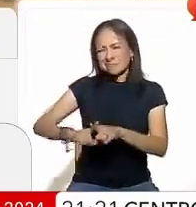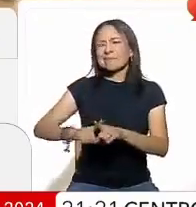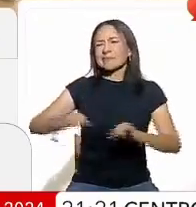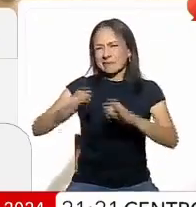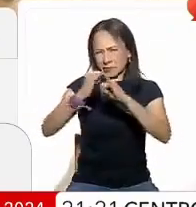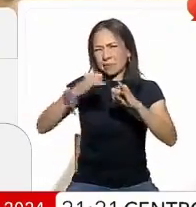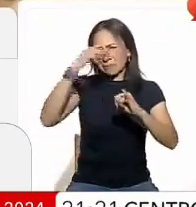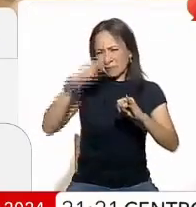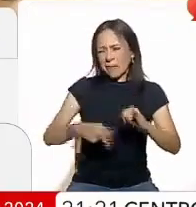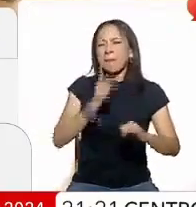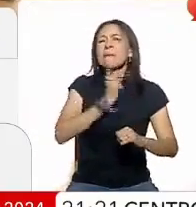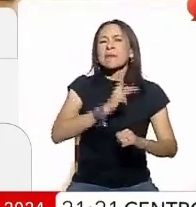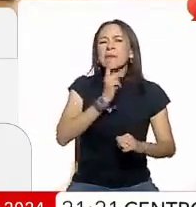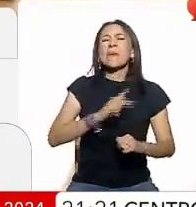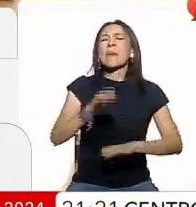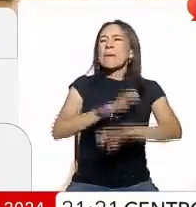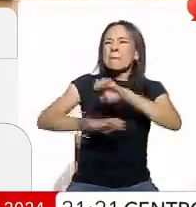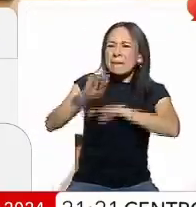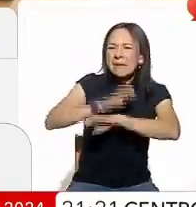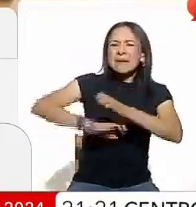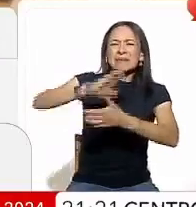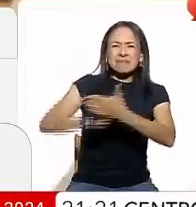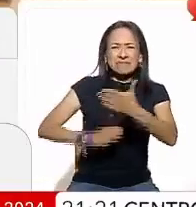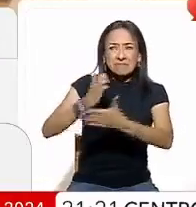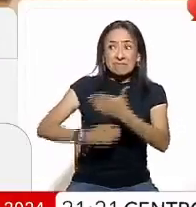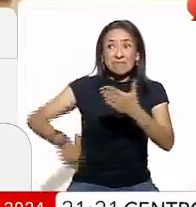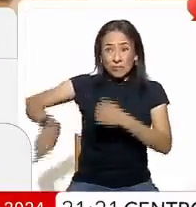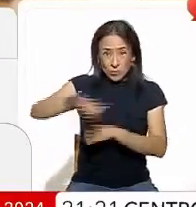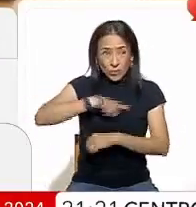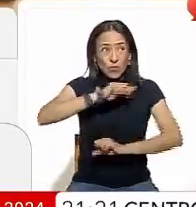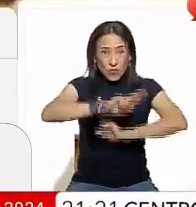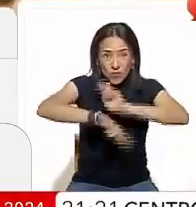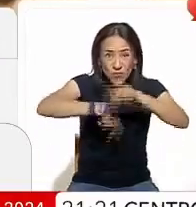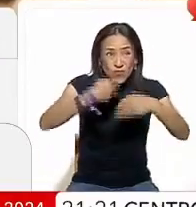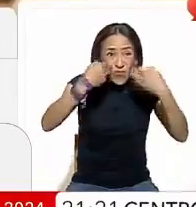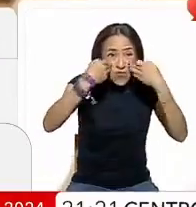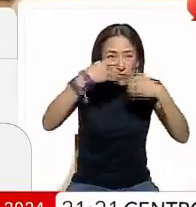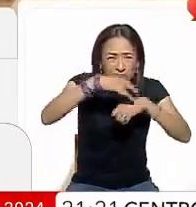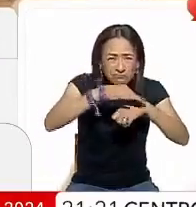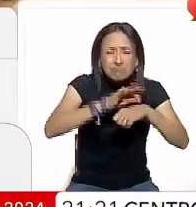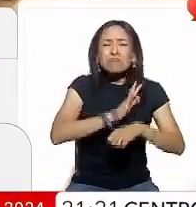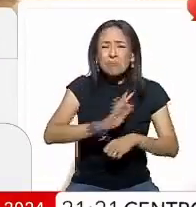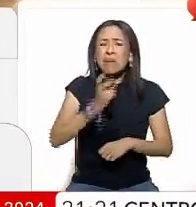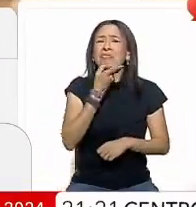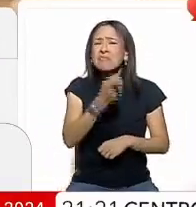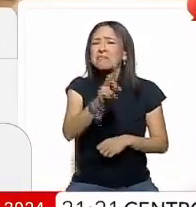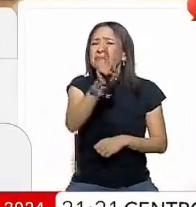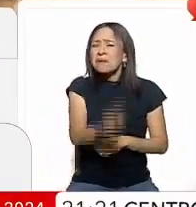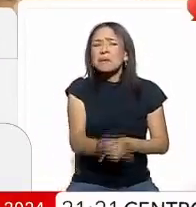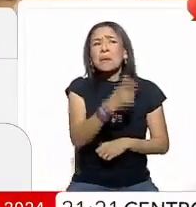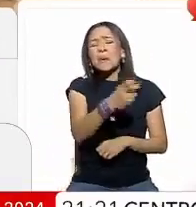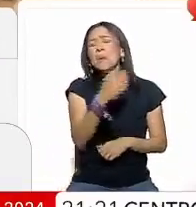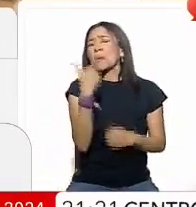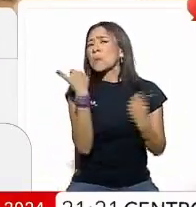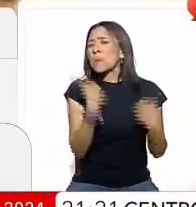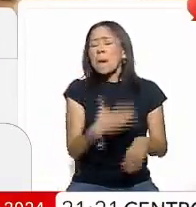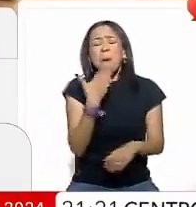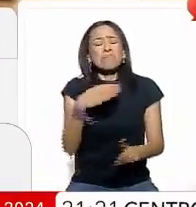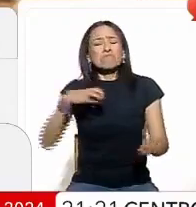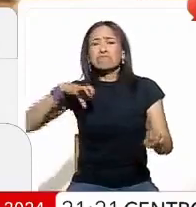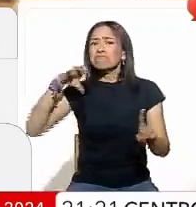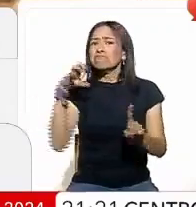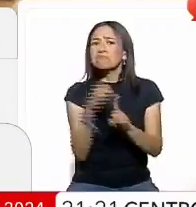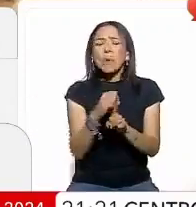estuvimos ahí, podemos decir que este es un gran logro, es un éxito. Y debemos los